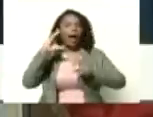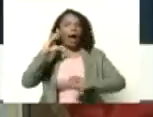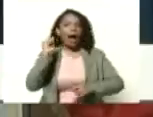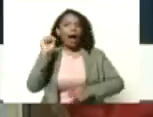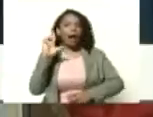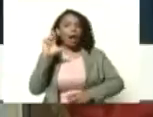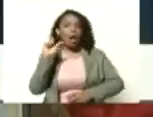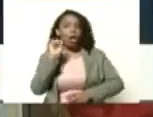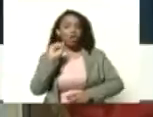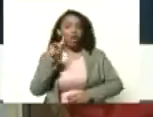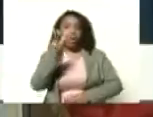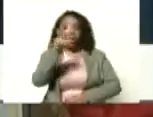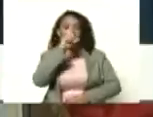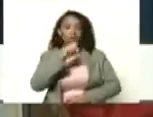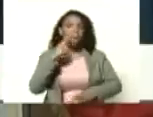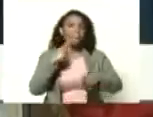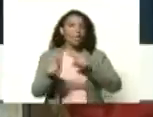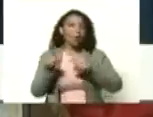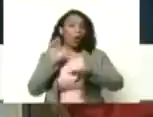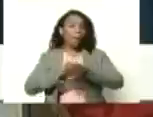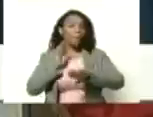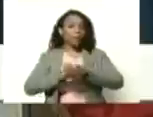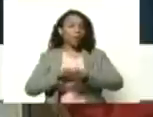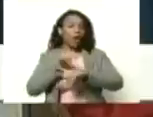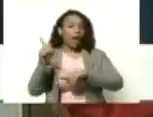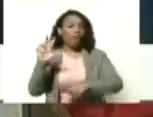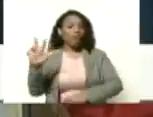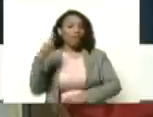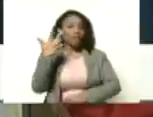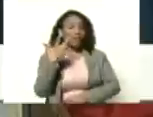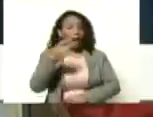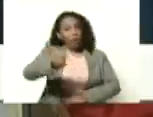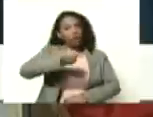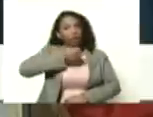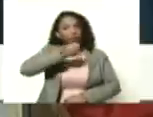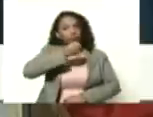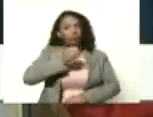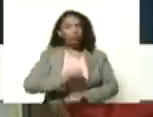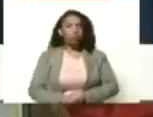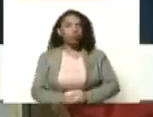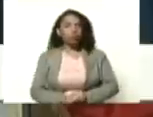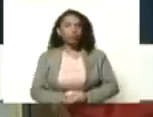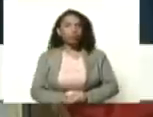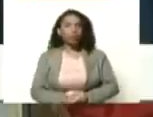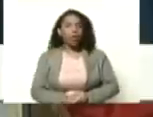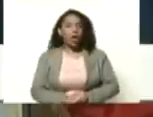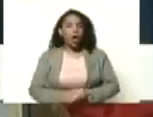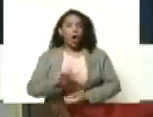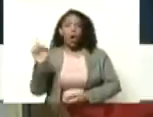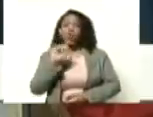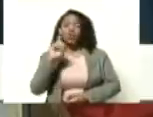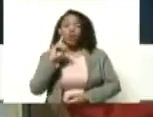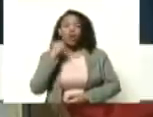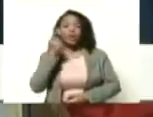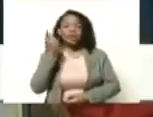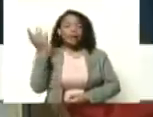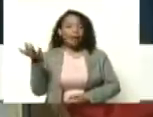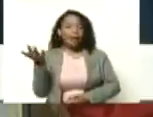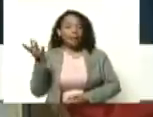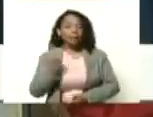en dos años pero el hecho de que sea la tercera rueda de prensa no implica que